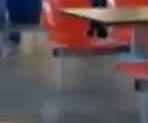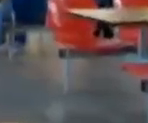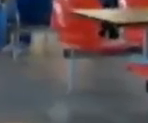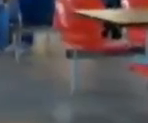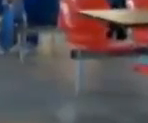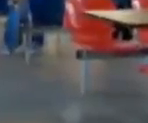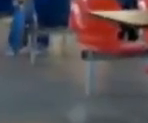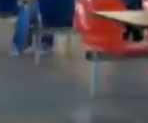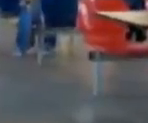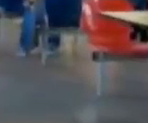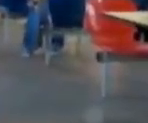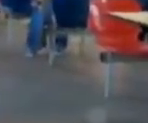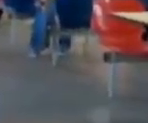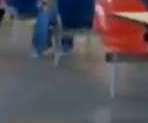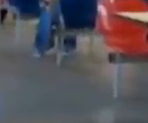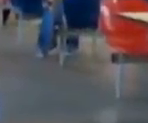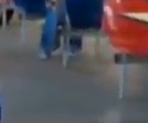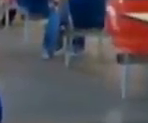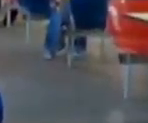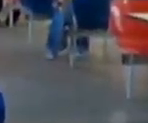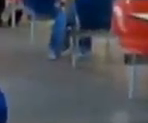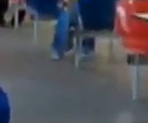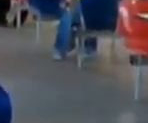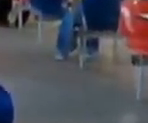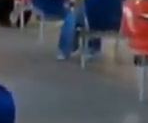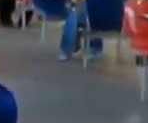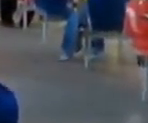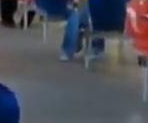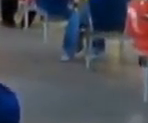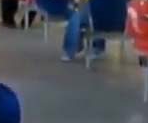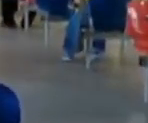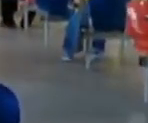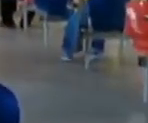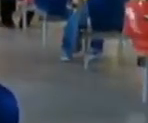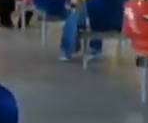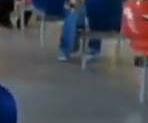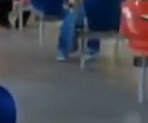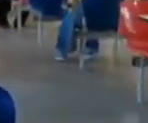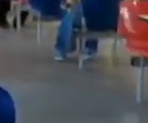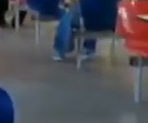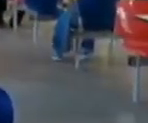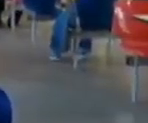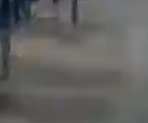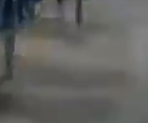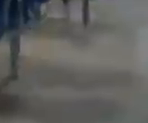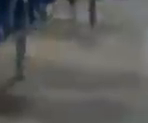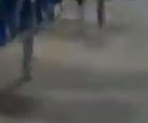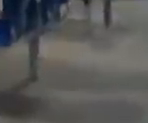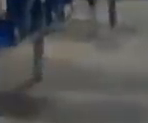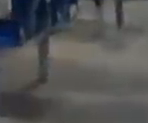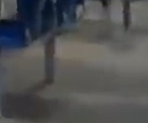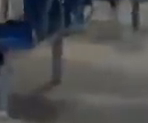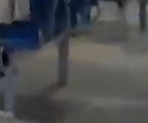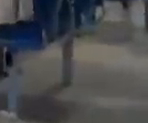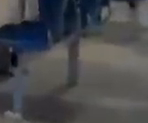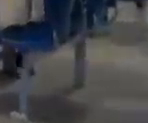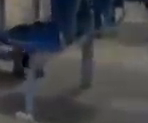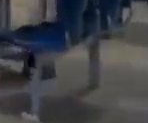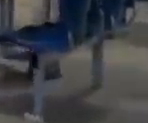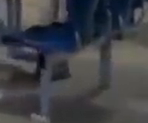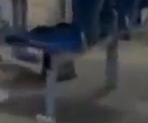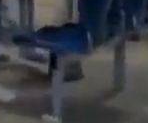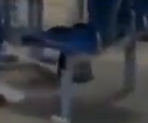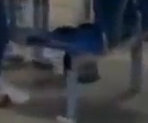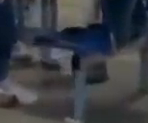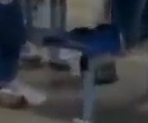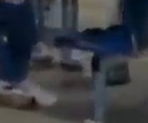Es Milagro. Vengo de San Miguel, escuché el sábado que iban a colocar la vacuna y me trasladé para acá